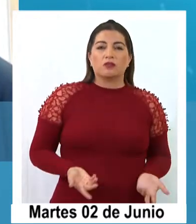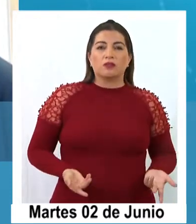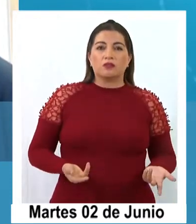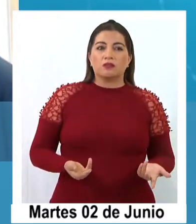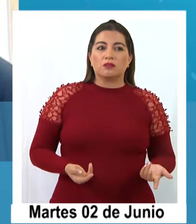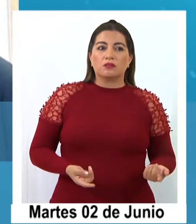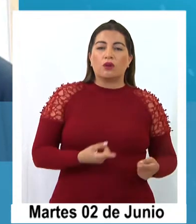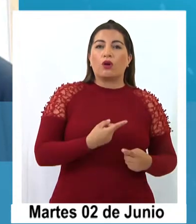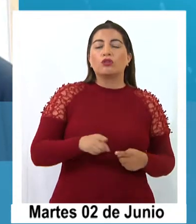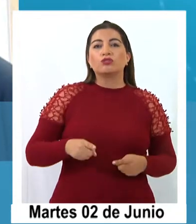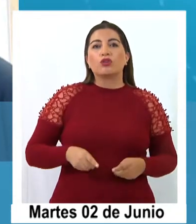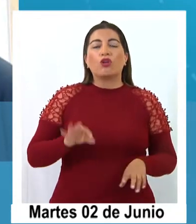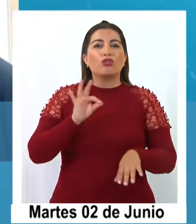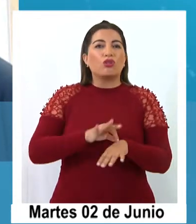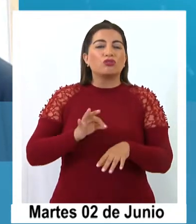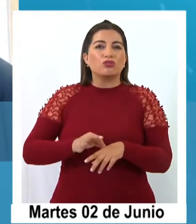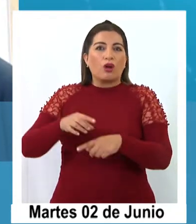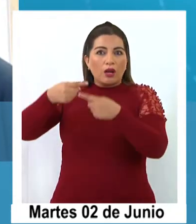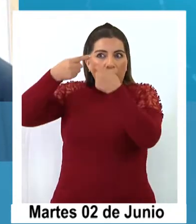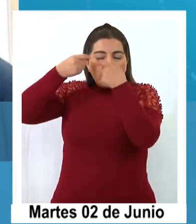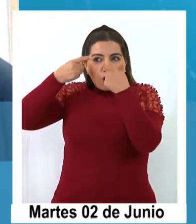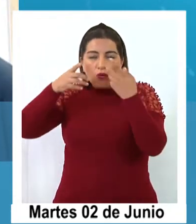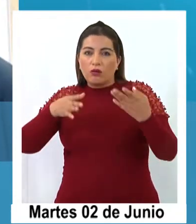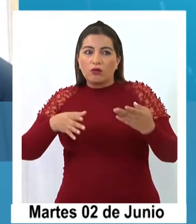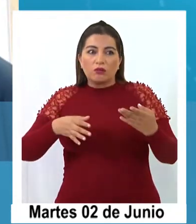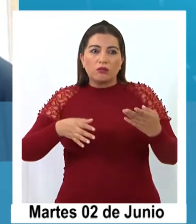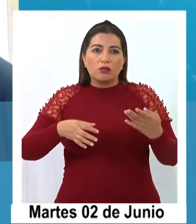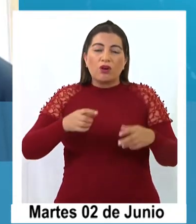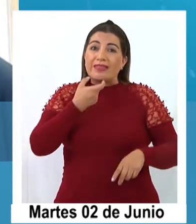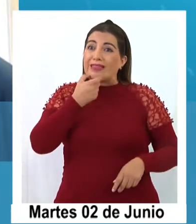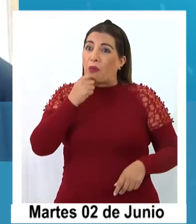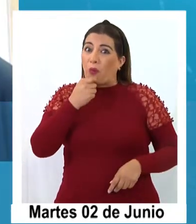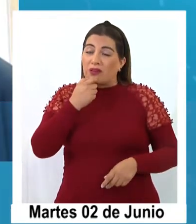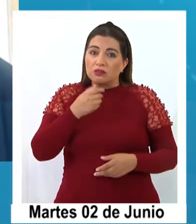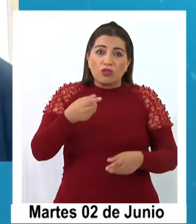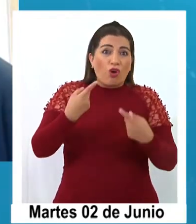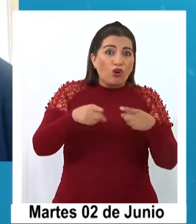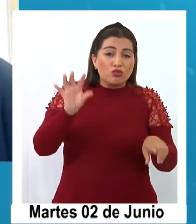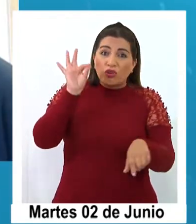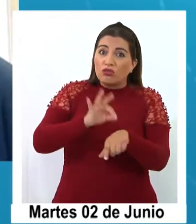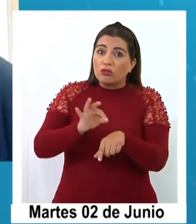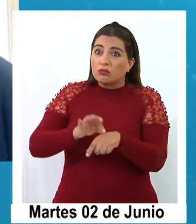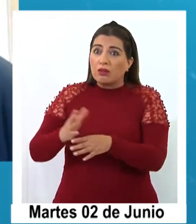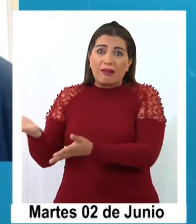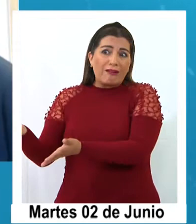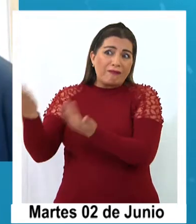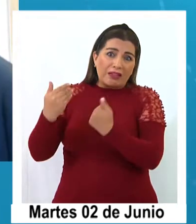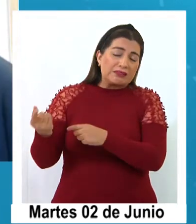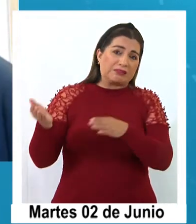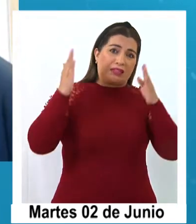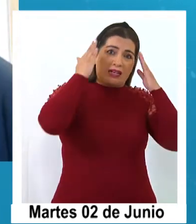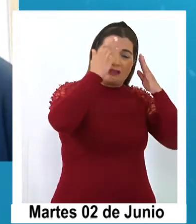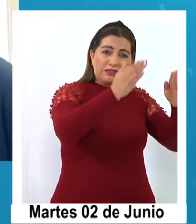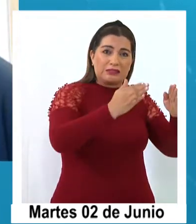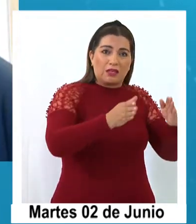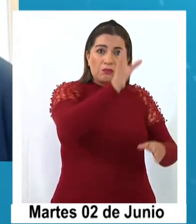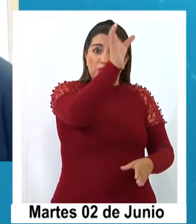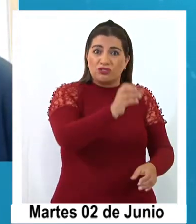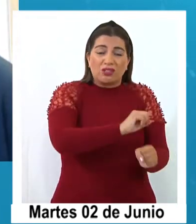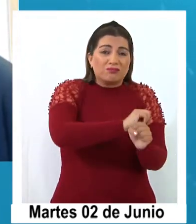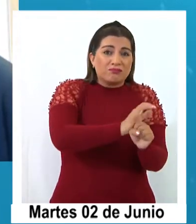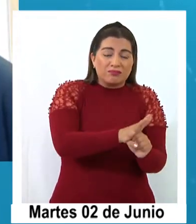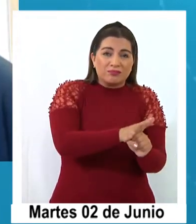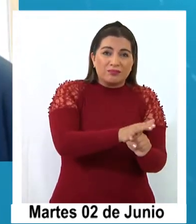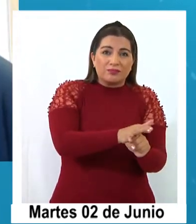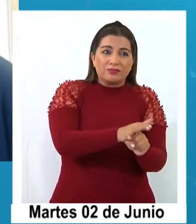llamado a los oftalmólogos, dermatólogos, traumatólogos, todas las otras especialidades para atender los casos normales